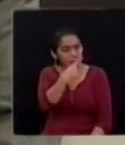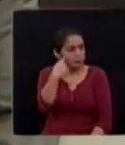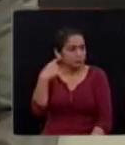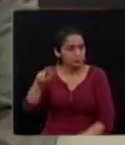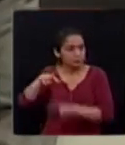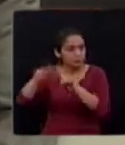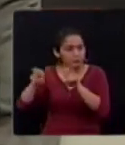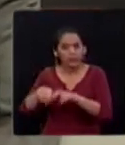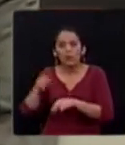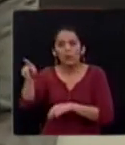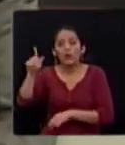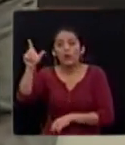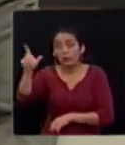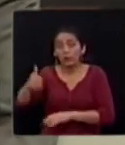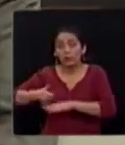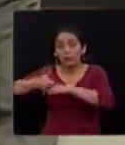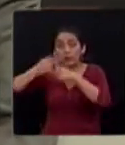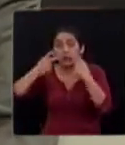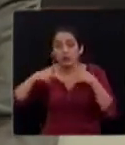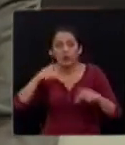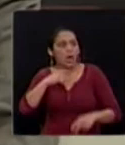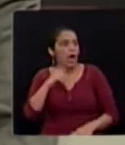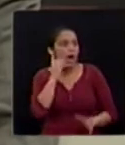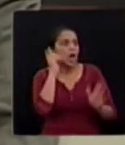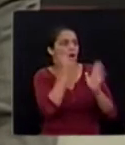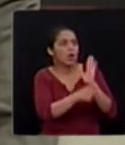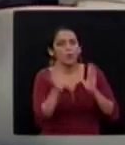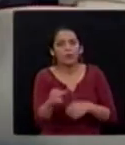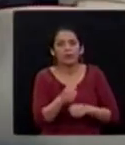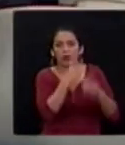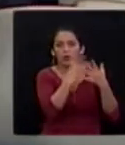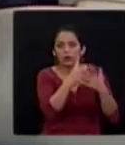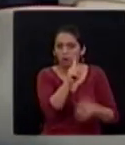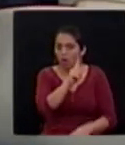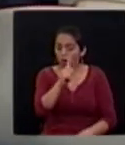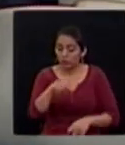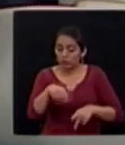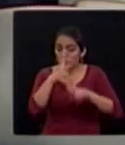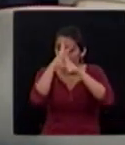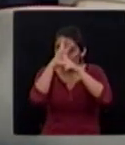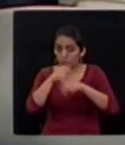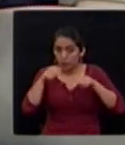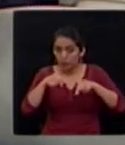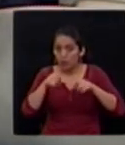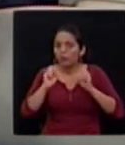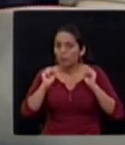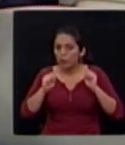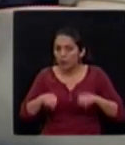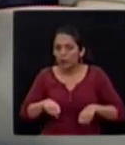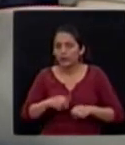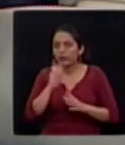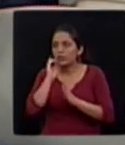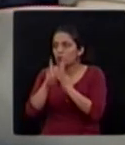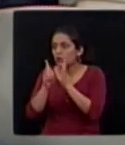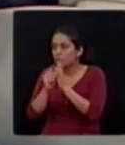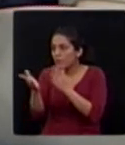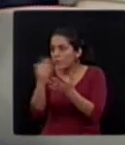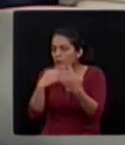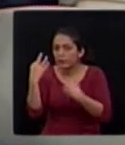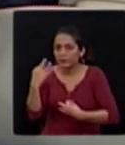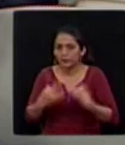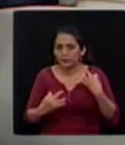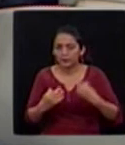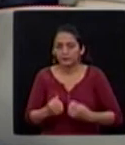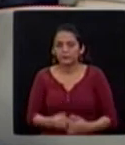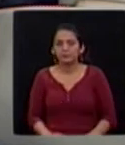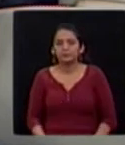estas dos condiciones, nace muy débil. Finalmente, se ha pedido, y el propio vicepresidente Glass ha dicho, vamos